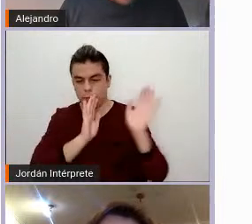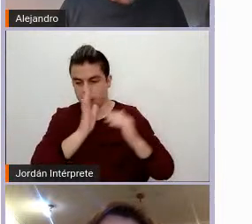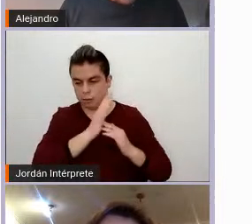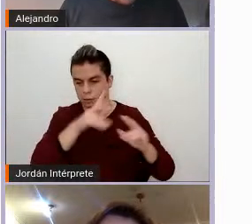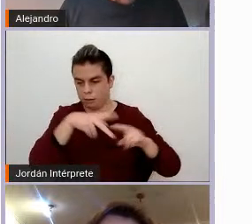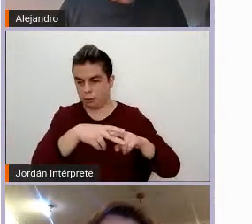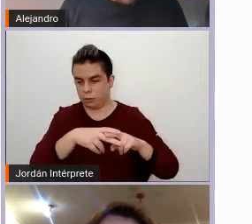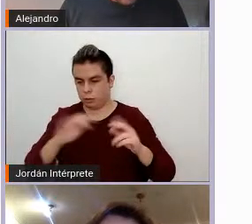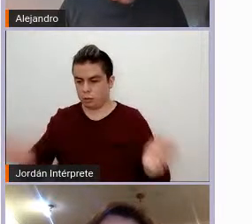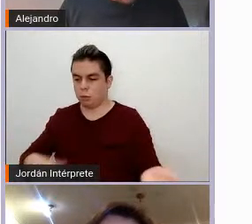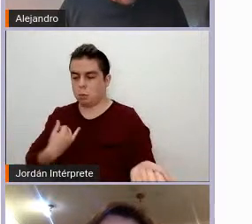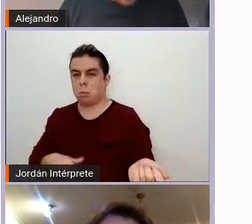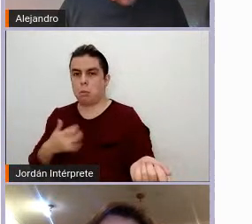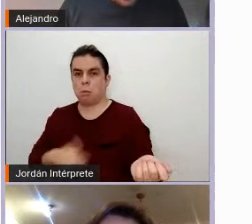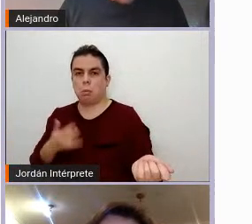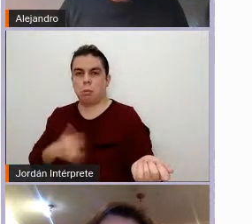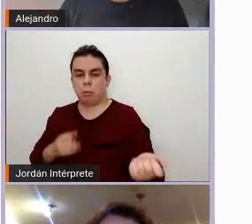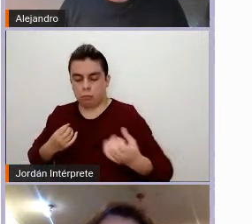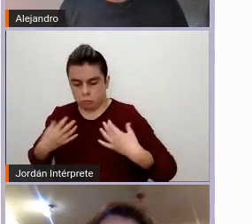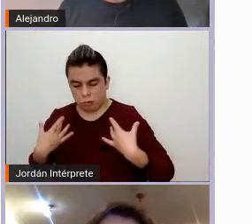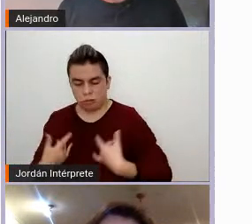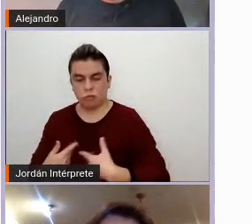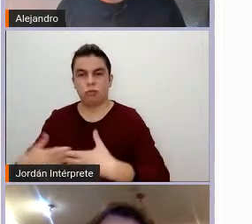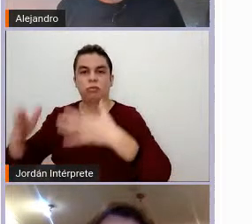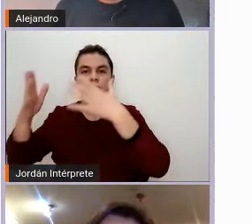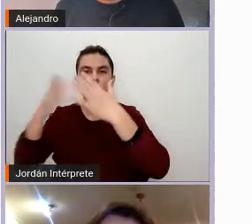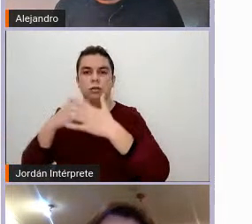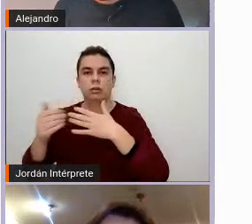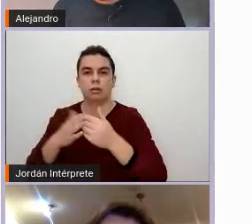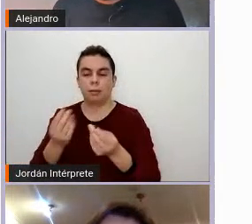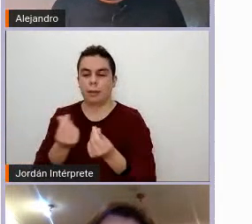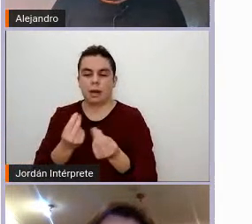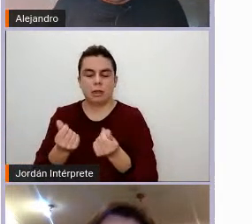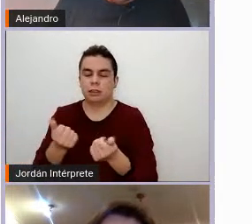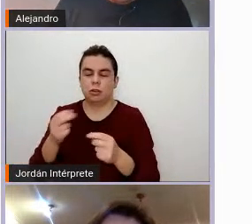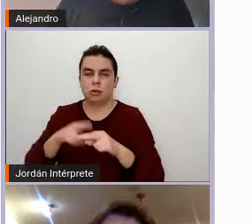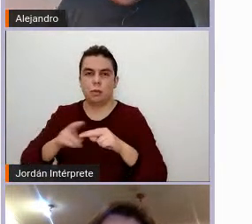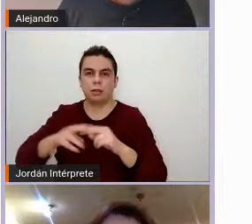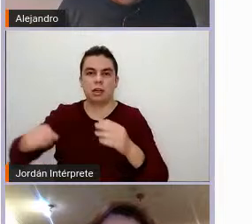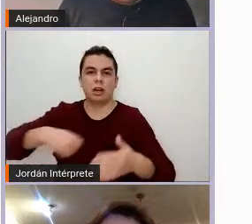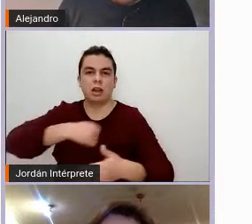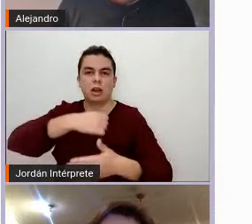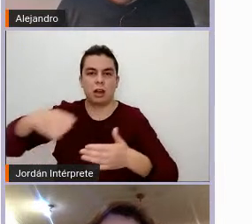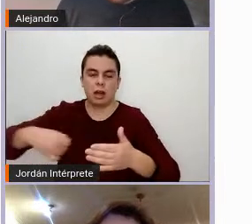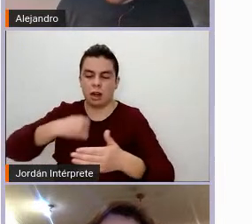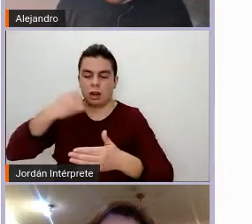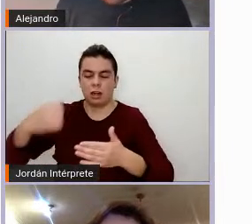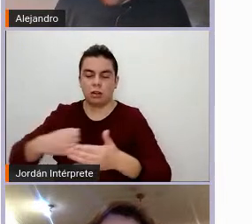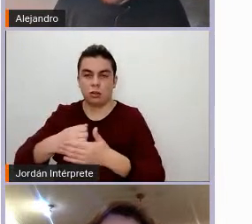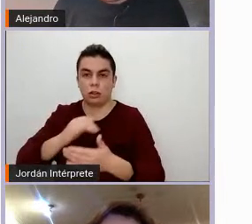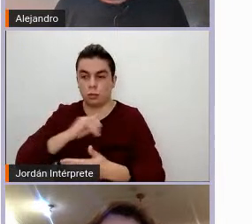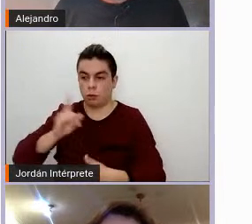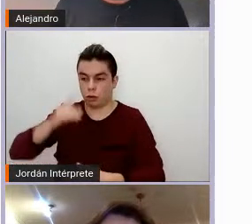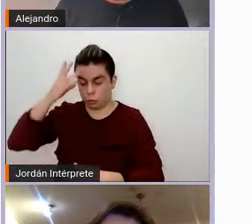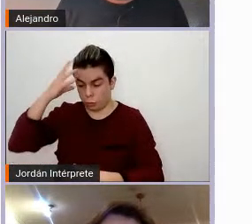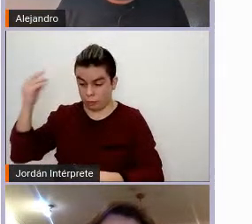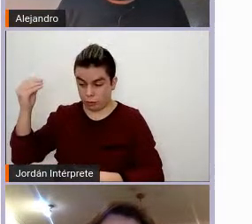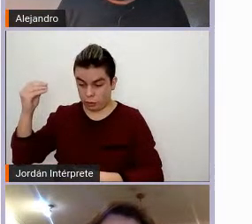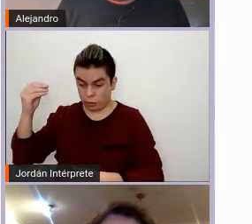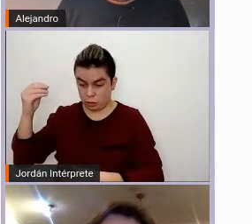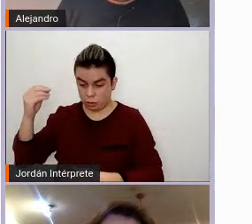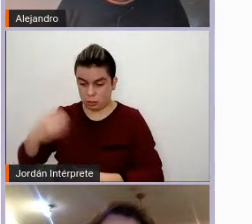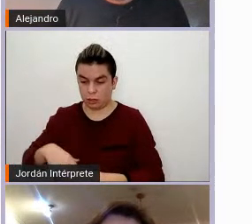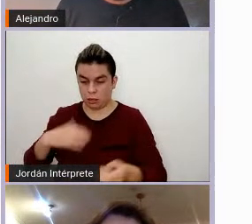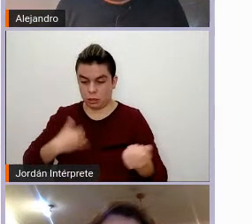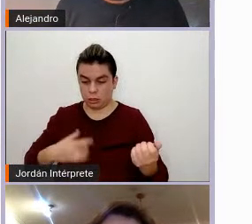sale con una facilidad, como si estuviera haciendo una sopa. Luego, para que no se me olvide, por ejemplo, ensayo